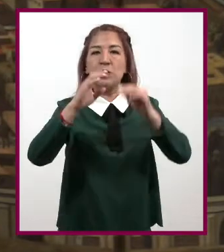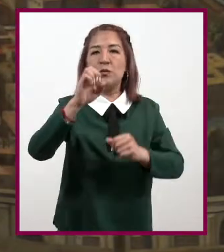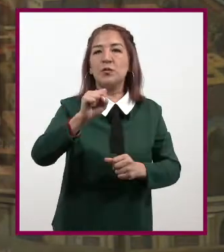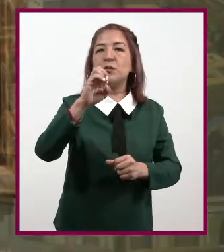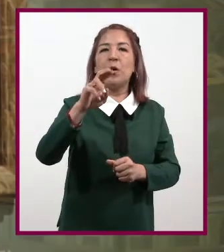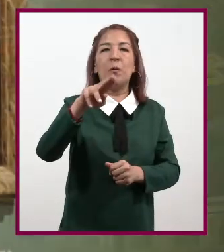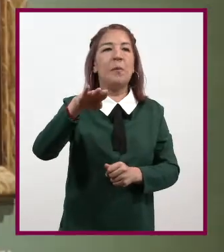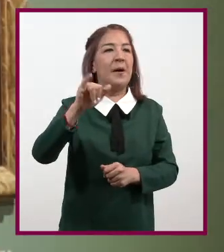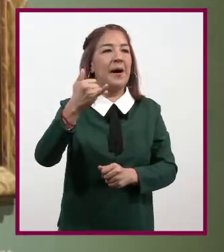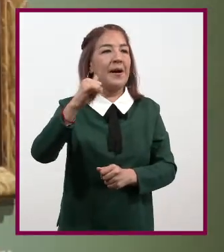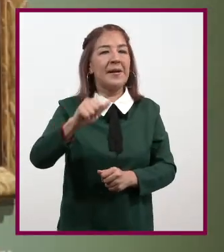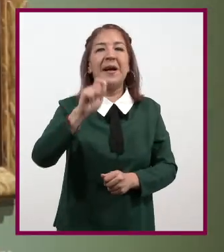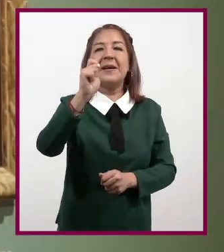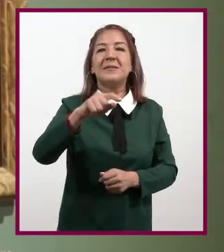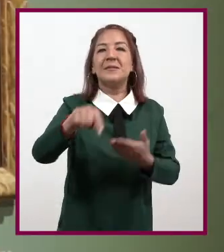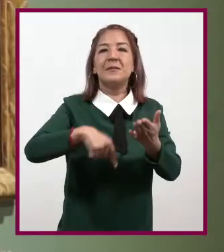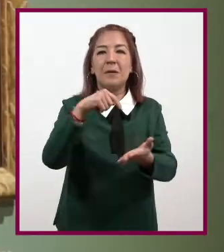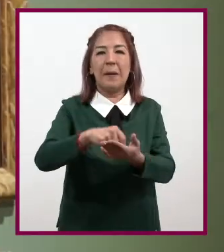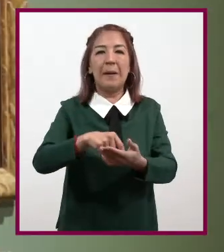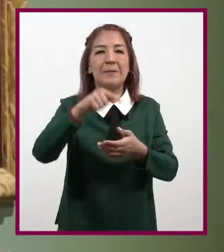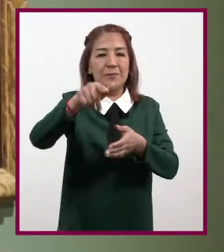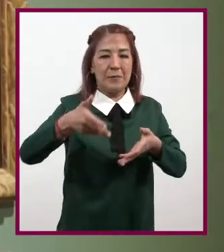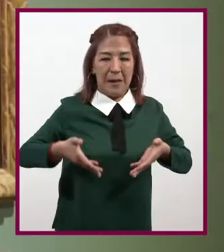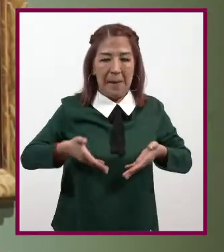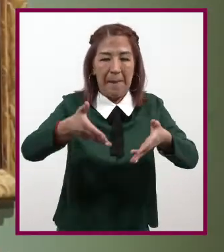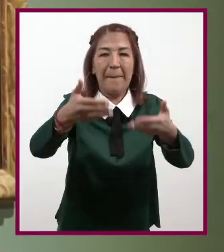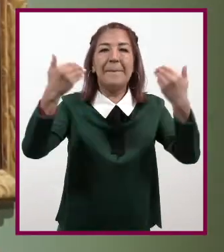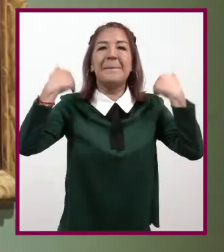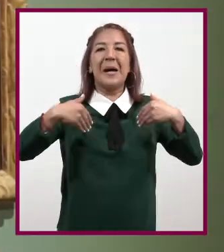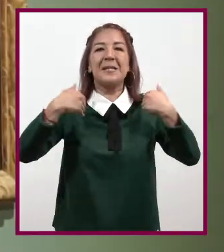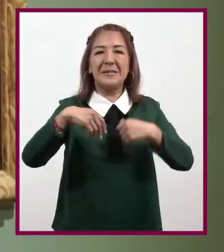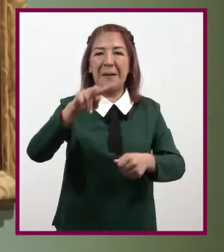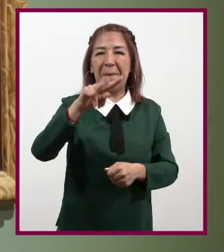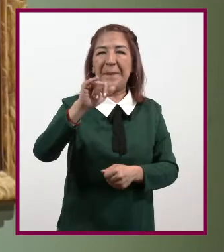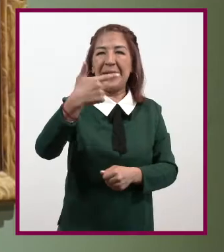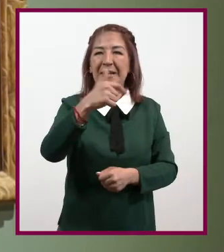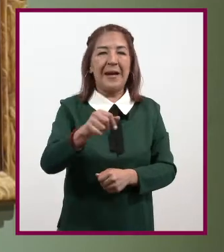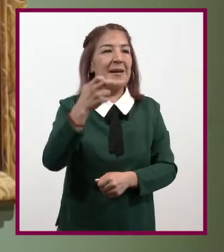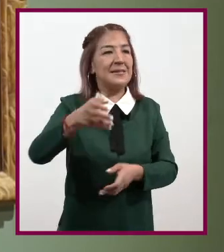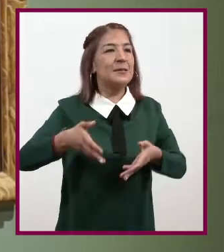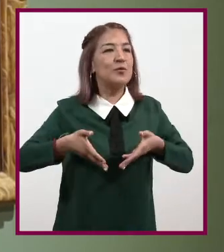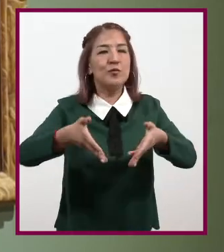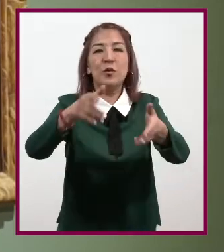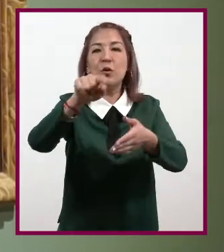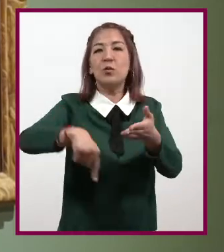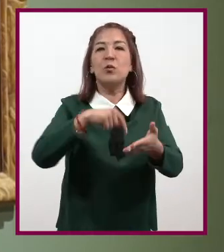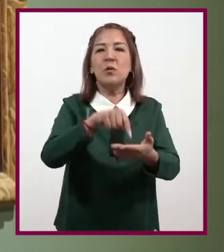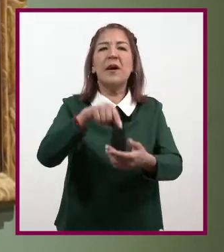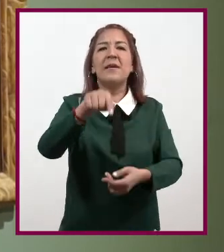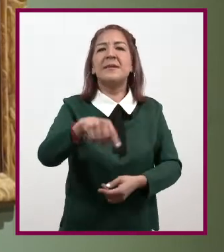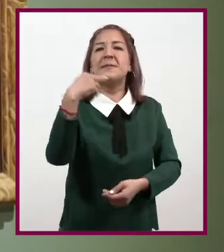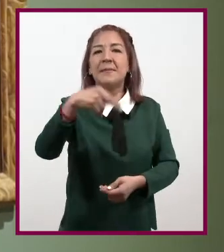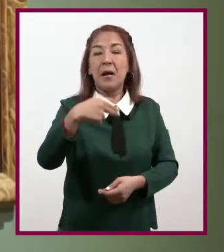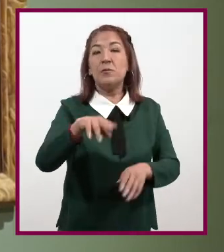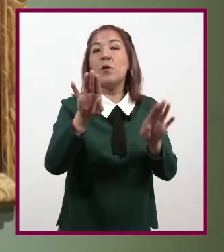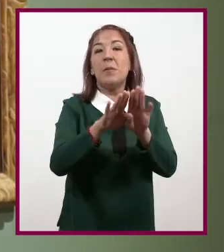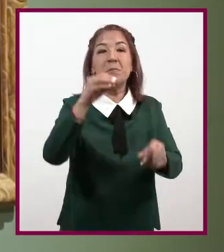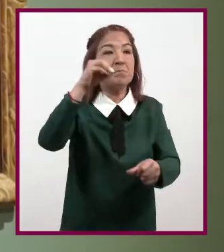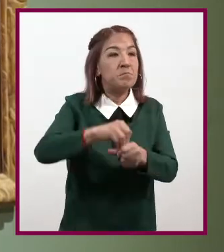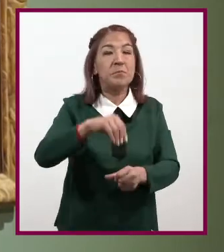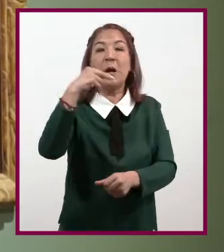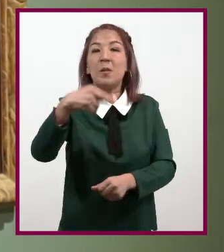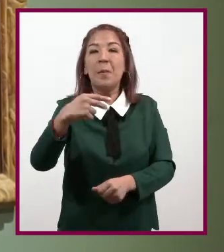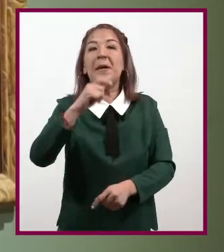es el Paseo de la Viga. Y entonces podríamos hoy decir que este biombo, considerado anónimo, puede